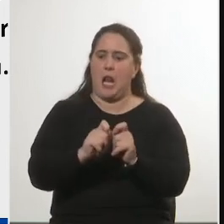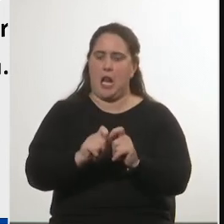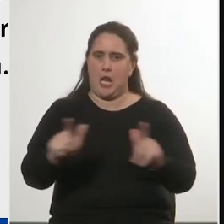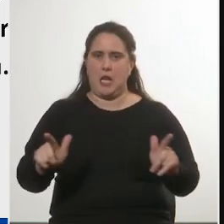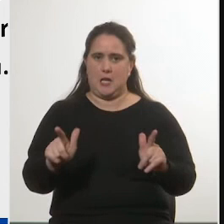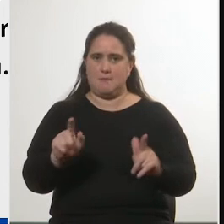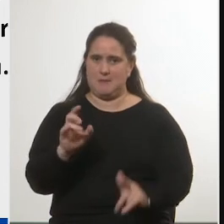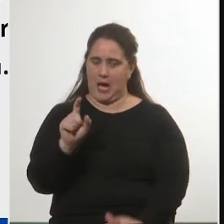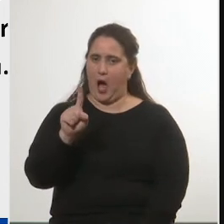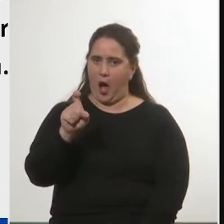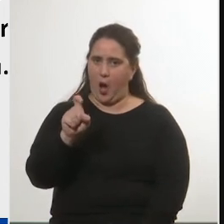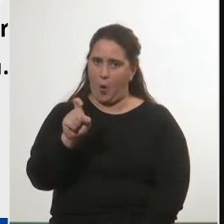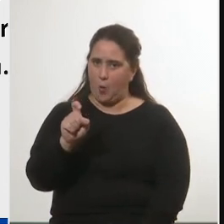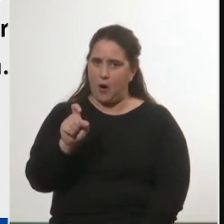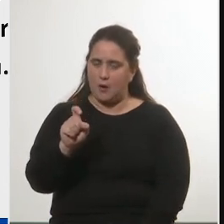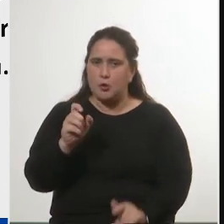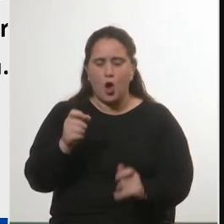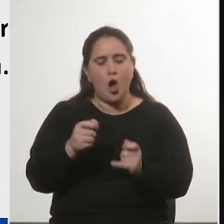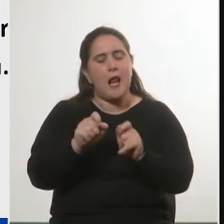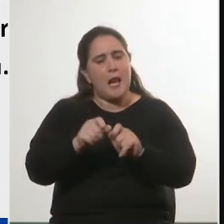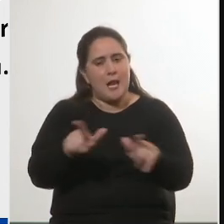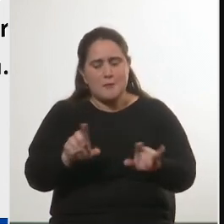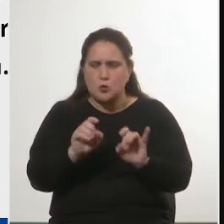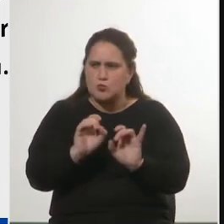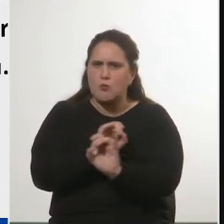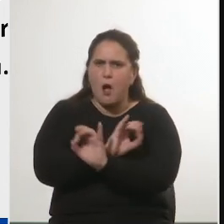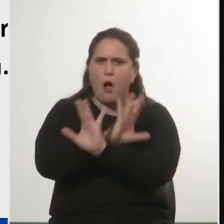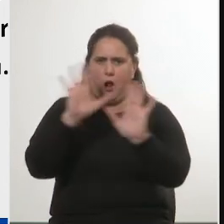en su concepto más amplio en